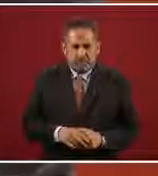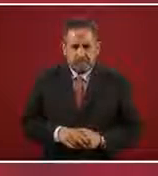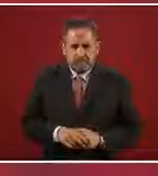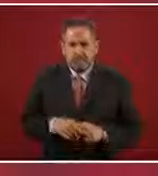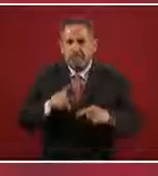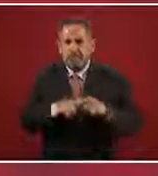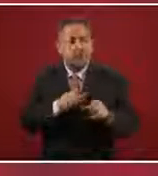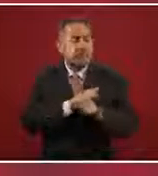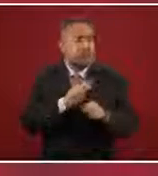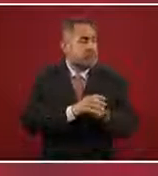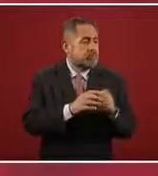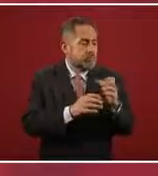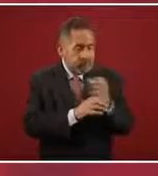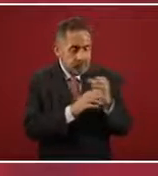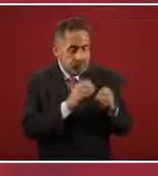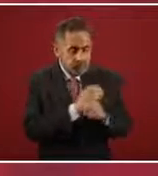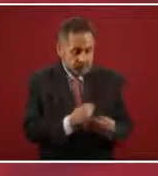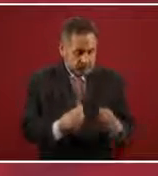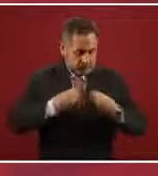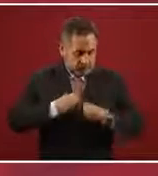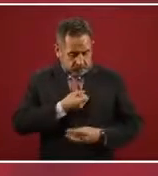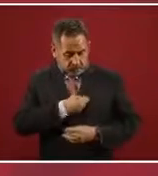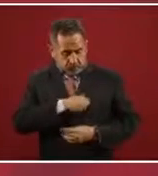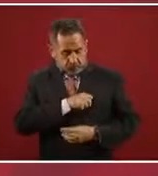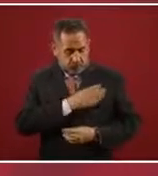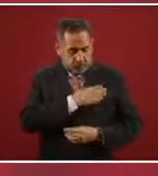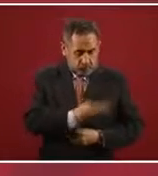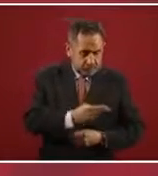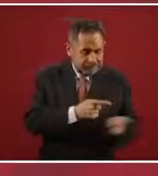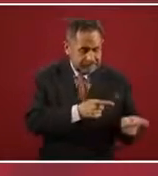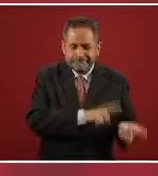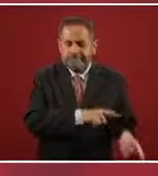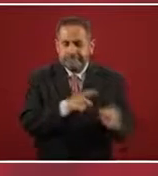qué productos son nutritivos, cuáles no,